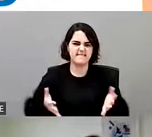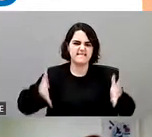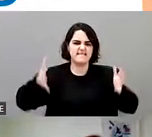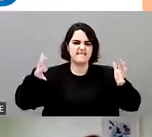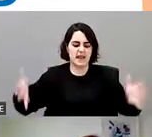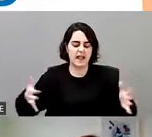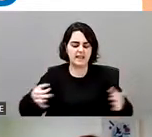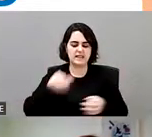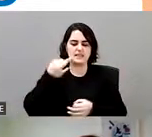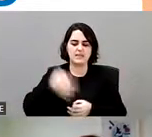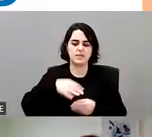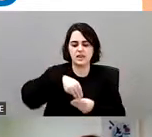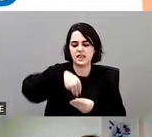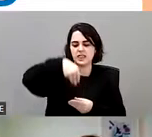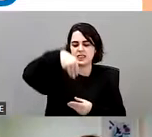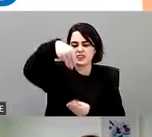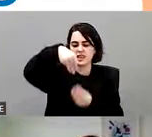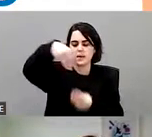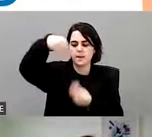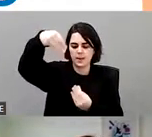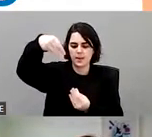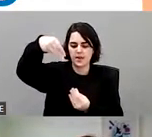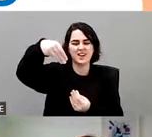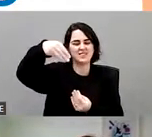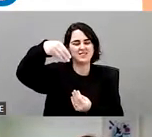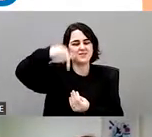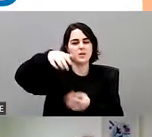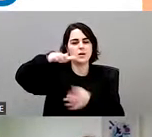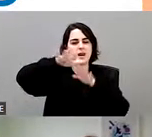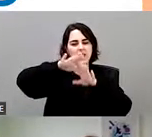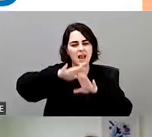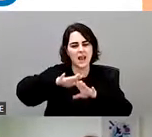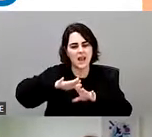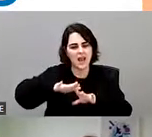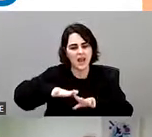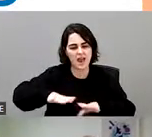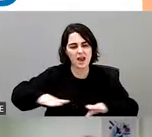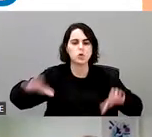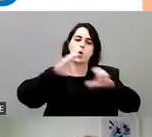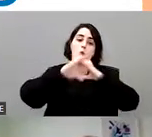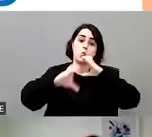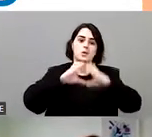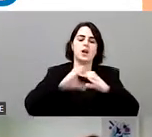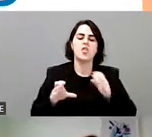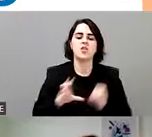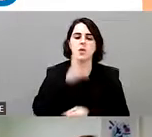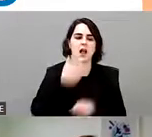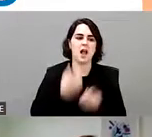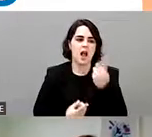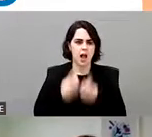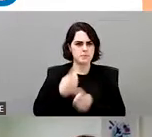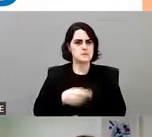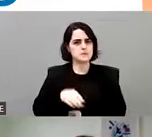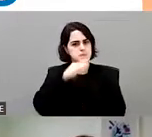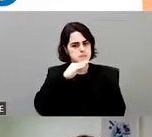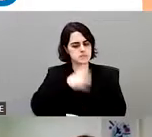tenías que estar sacando las diapositivas, era muy lento la forma de comunicar porque ella a veces hasta se enfadaba